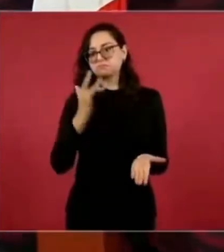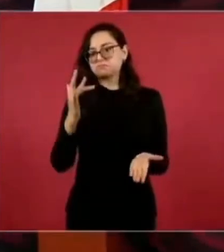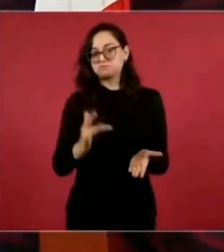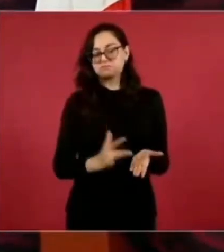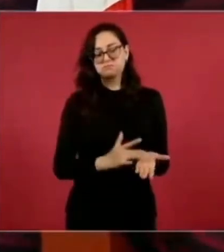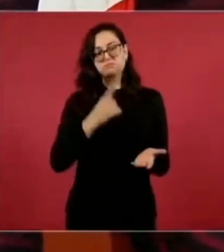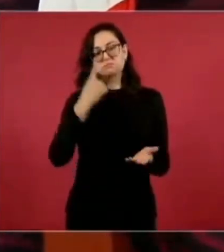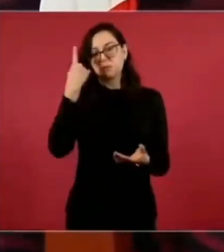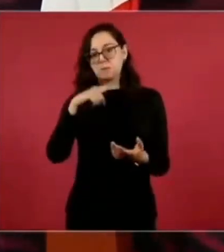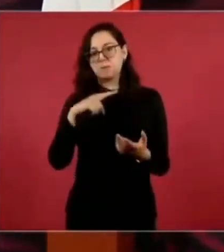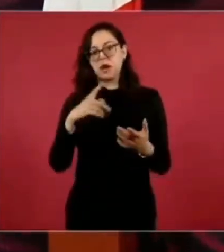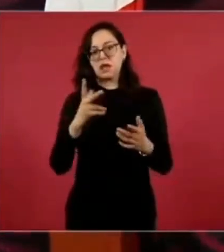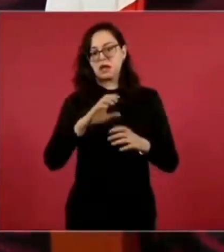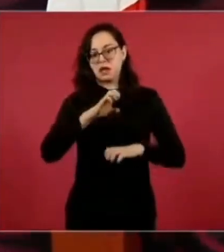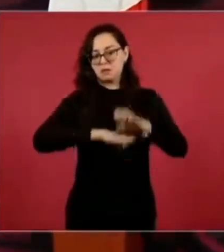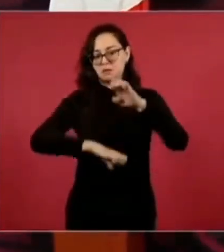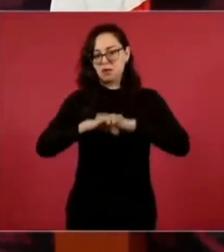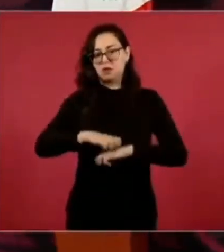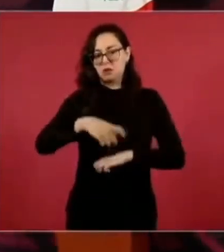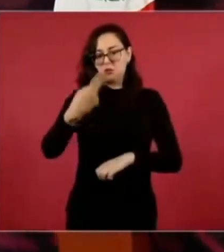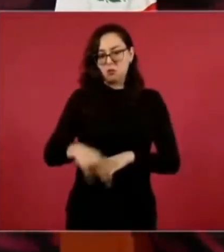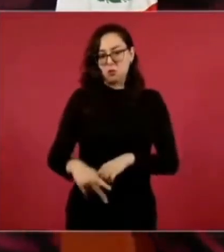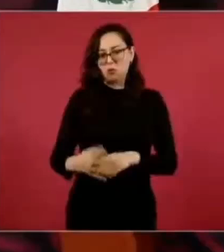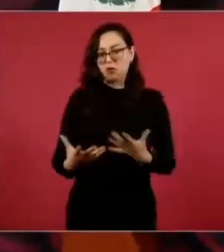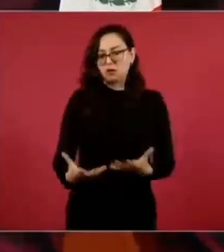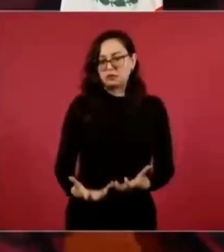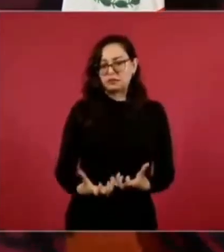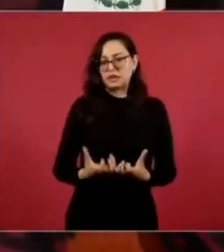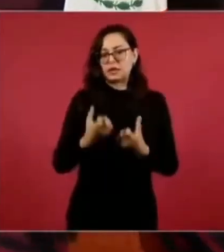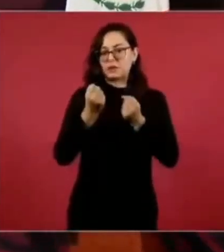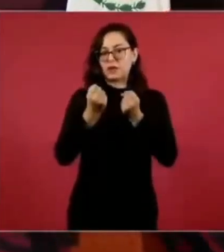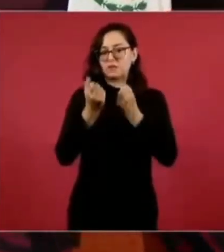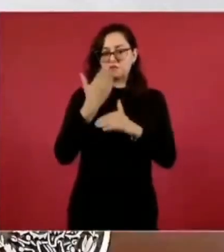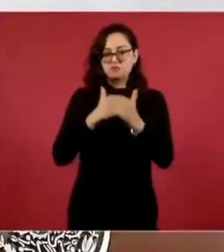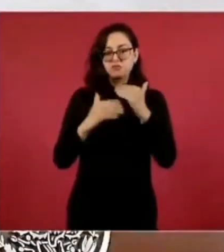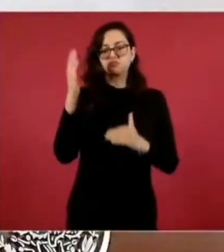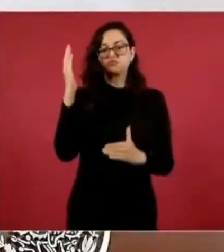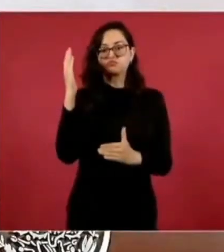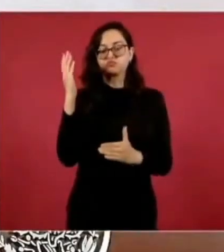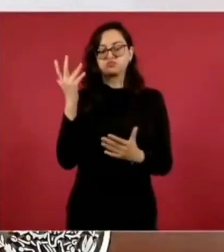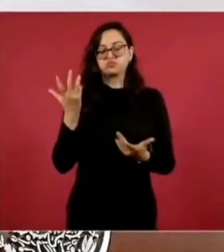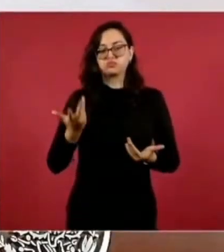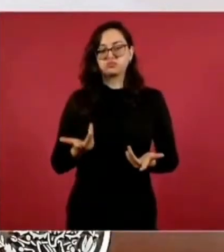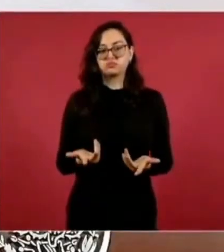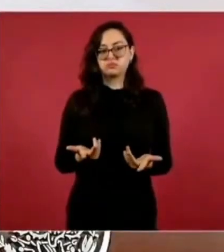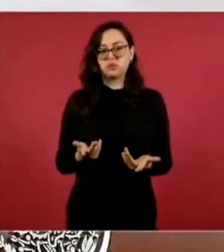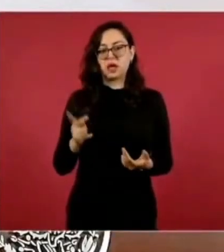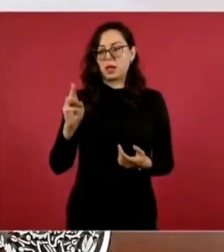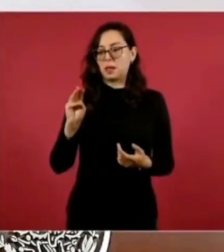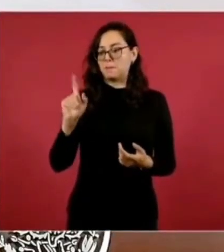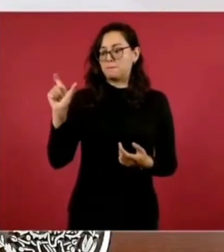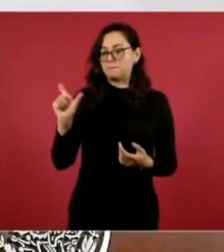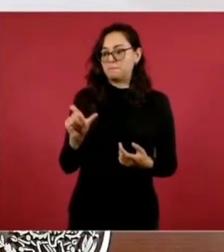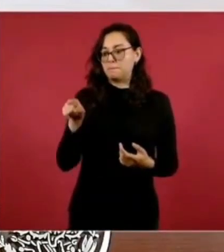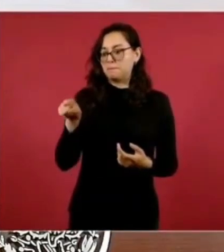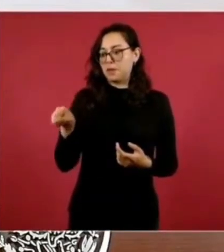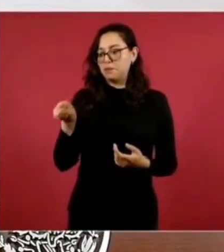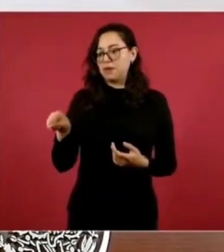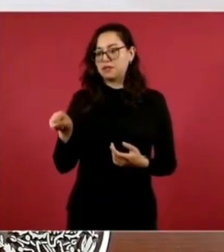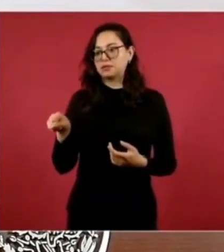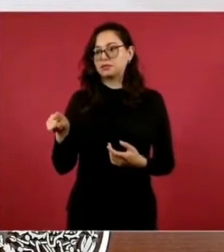de esta empresa de la nación, que siempre fue como la gran tentación,